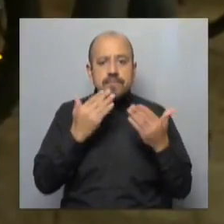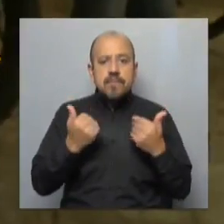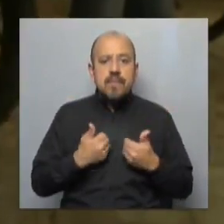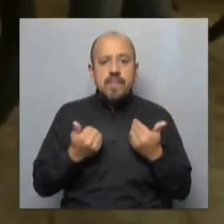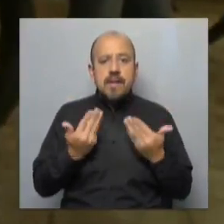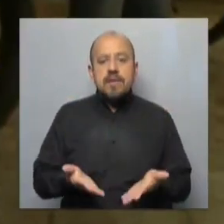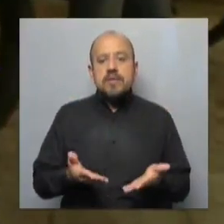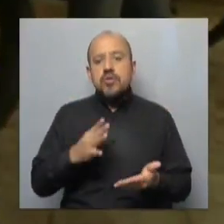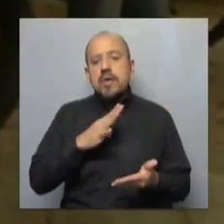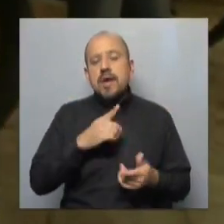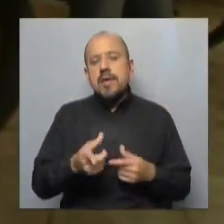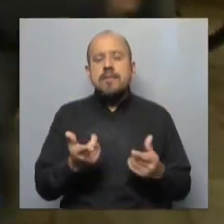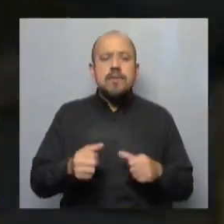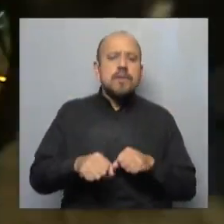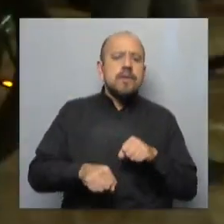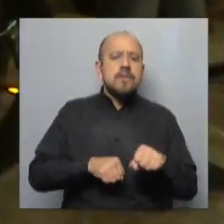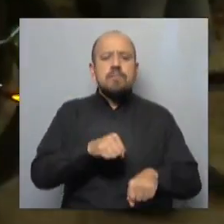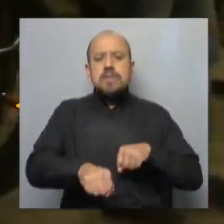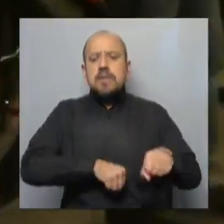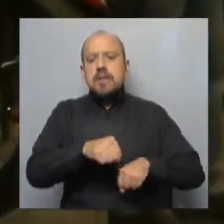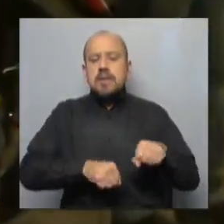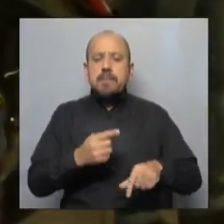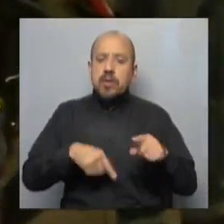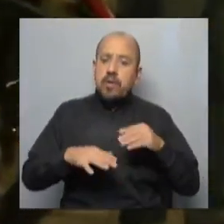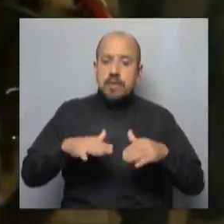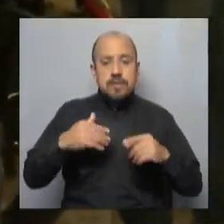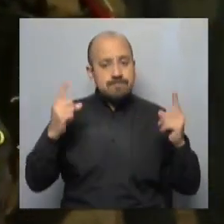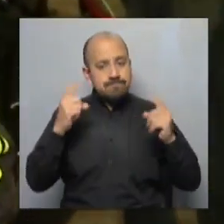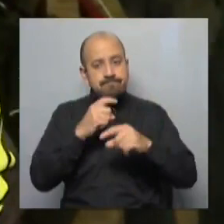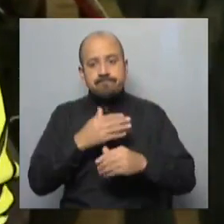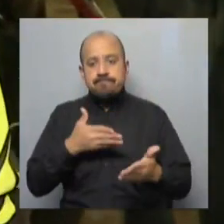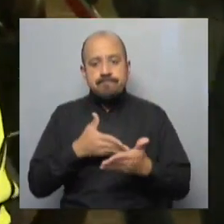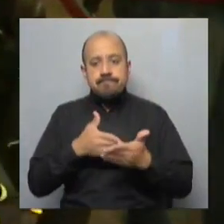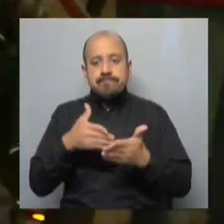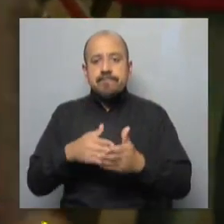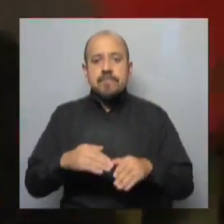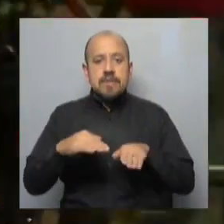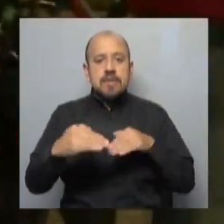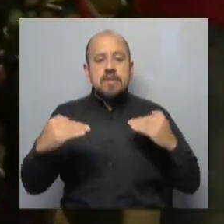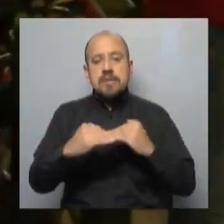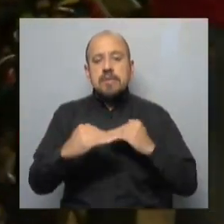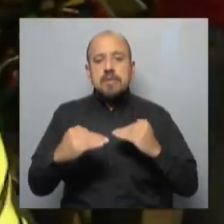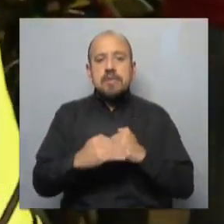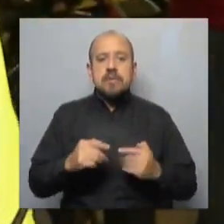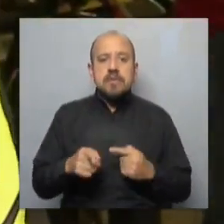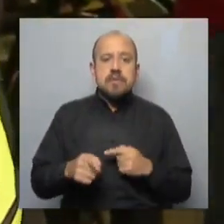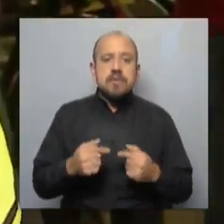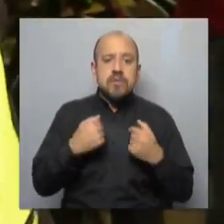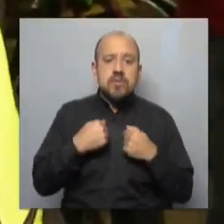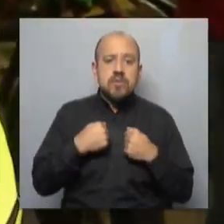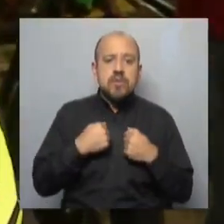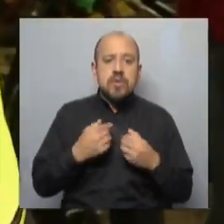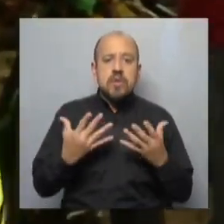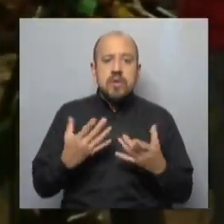que tiene el moverse en bicicleta pero también las dificultades que a veces se presentan en el tránsito totalmente si osea lo que queríamos